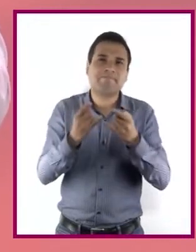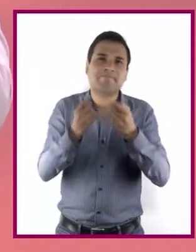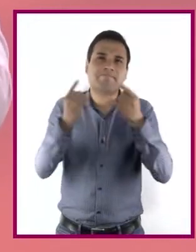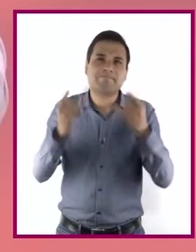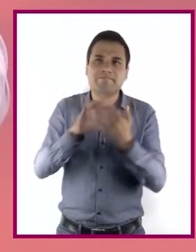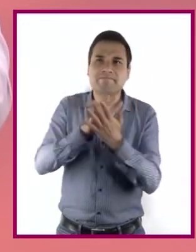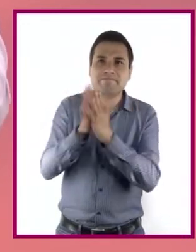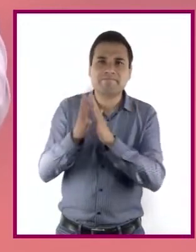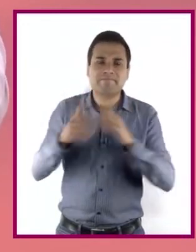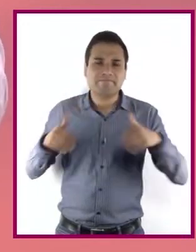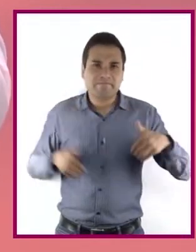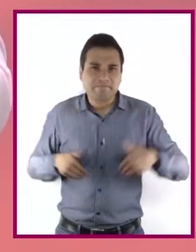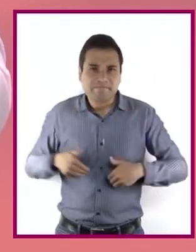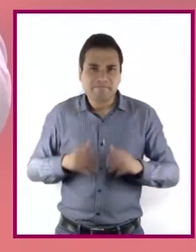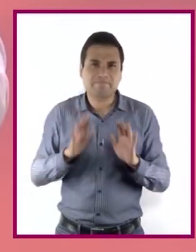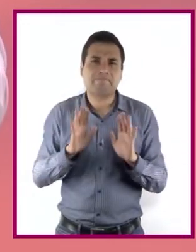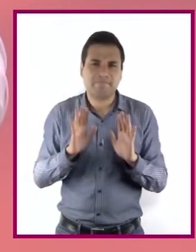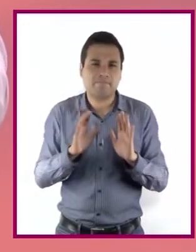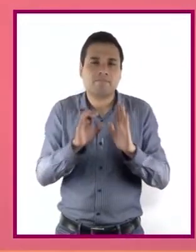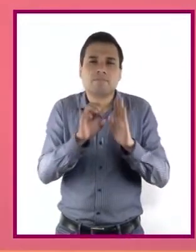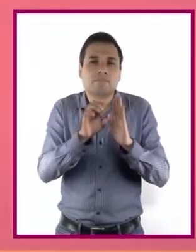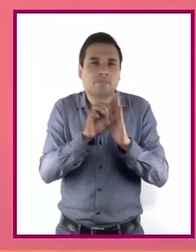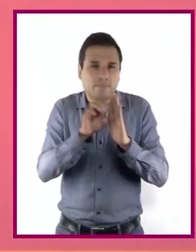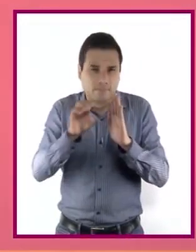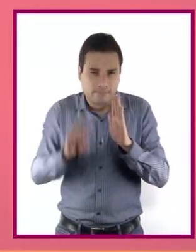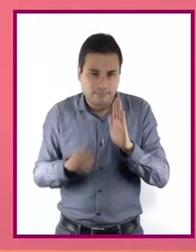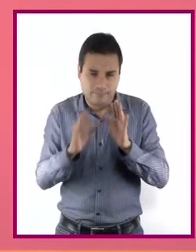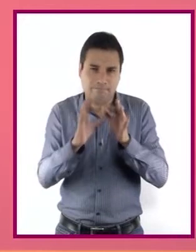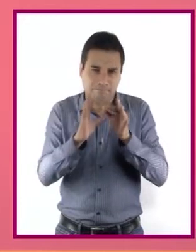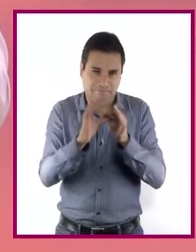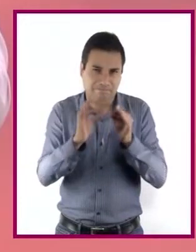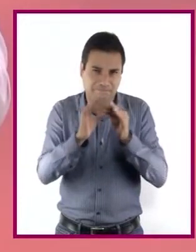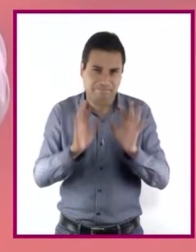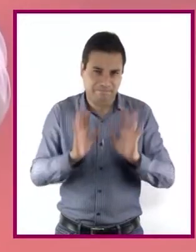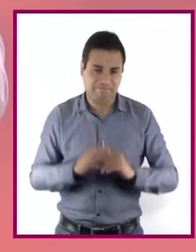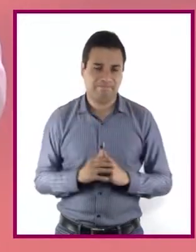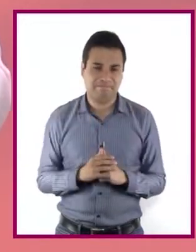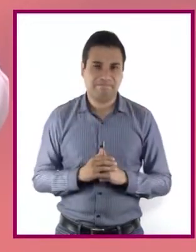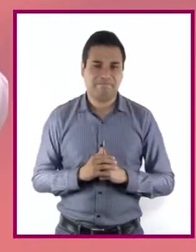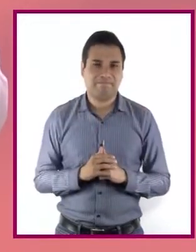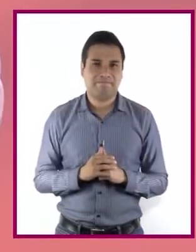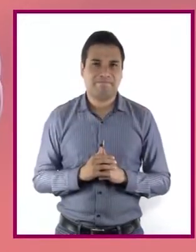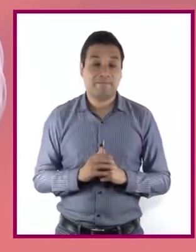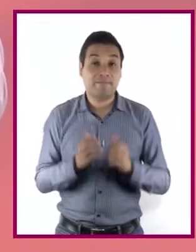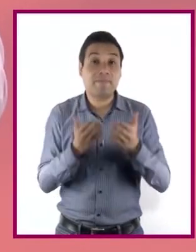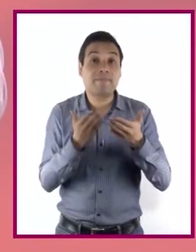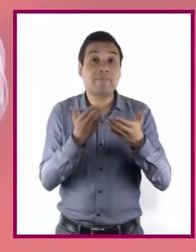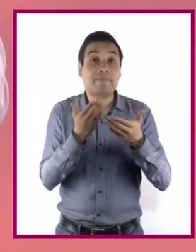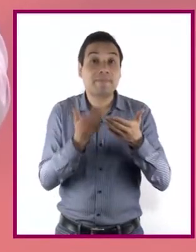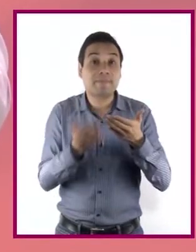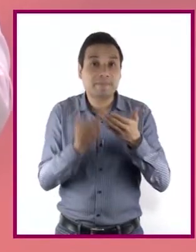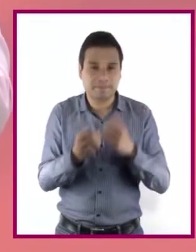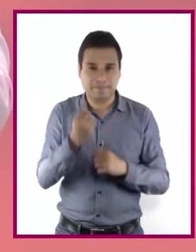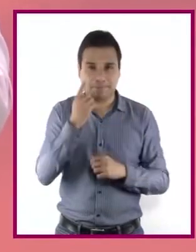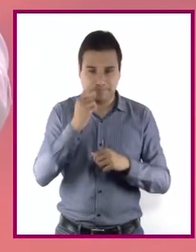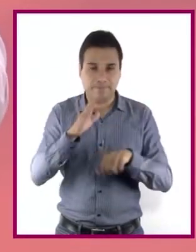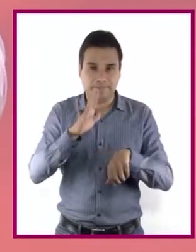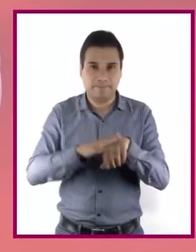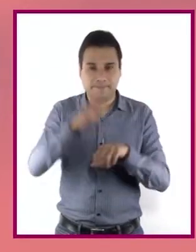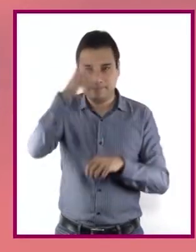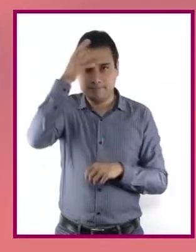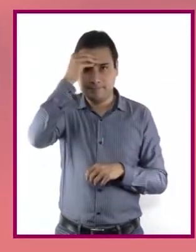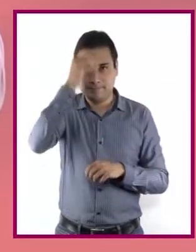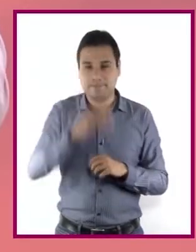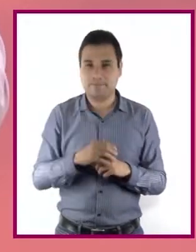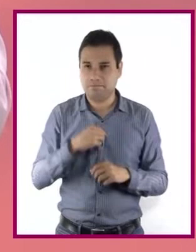Aventurero nos sirvió muy bien para ejemplificar los aspectos a evaluar en una obra de este tipo. Ahora, para seguir ampliando nuestros conocimientos,